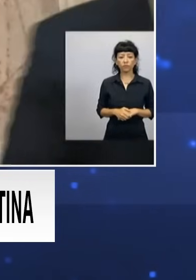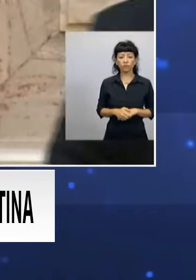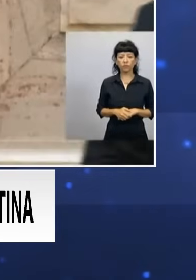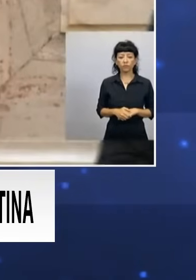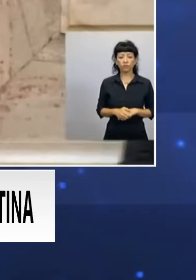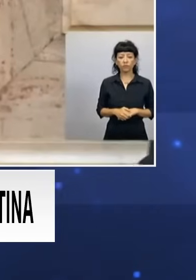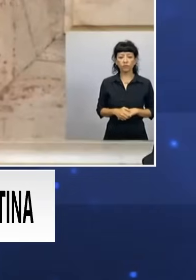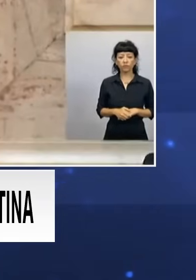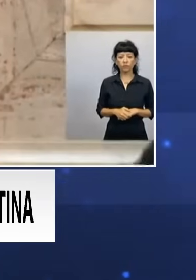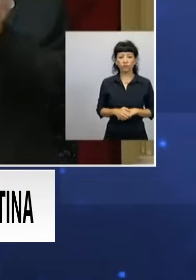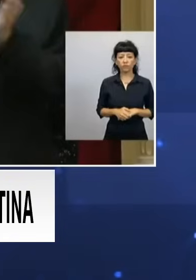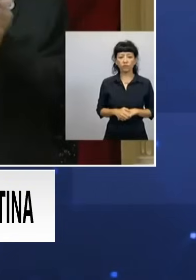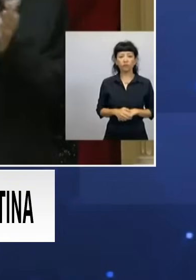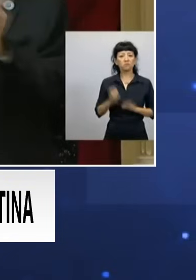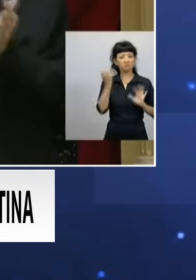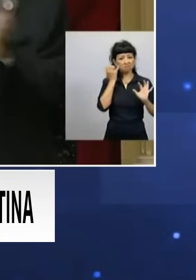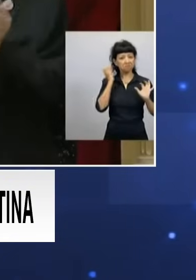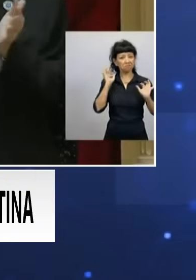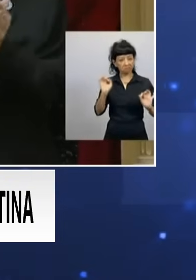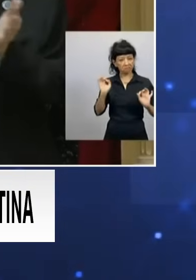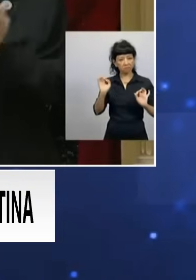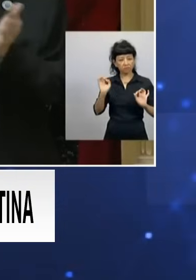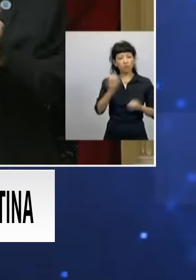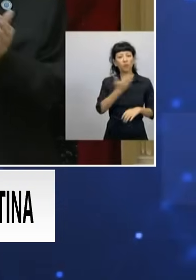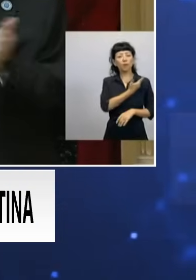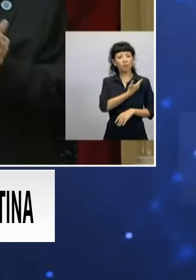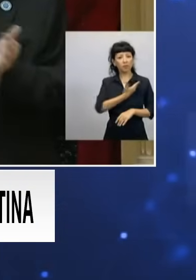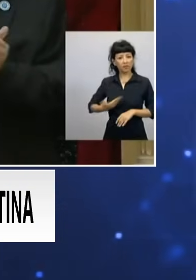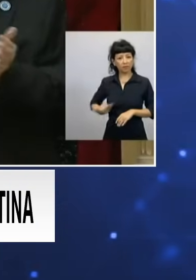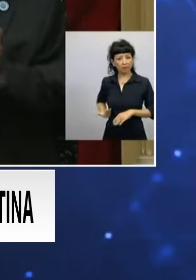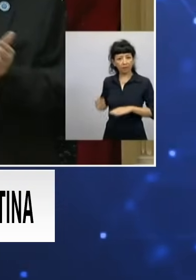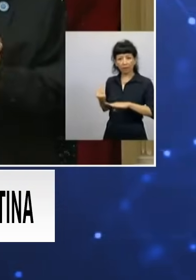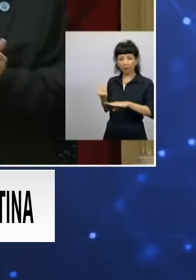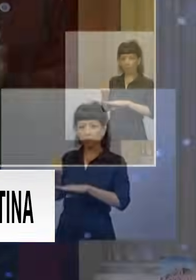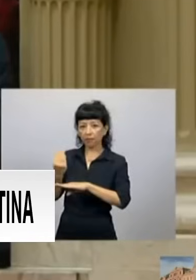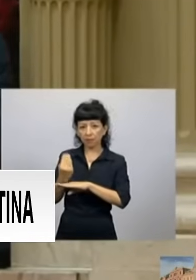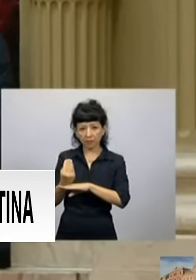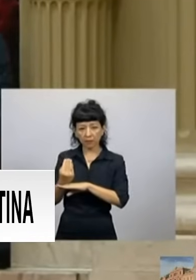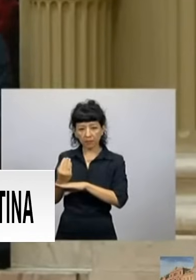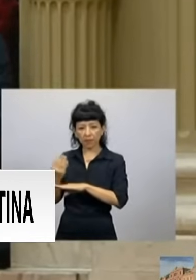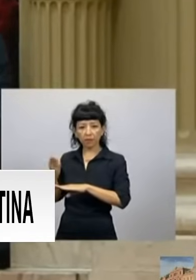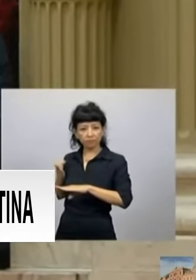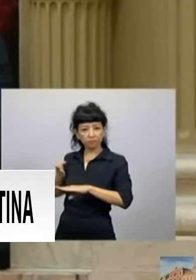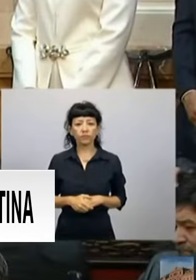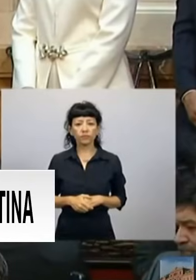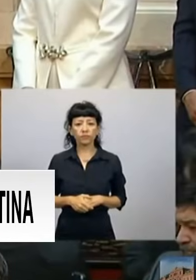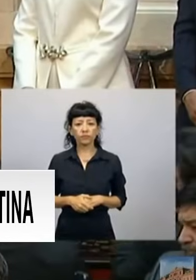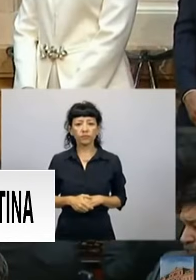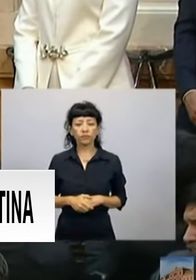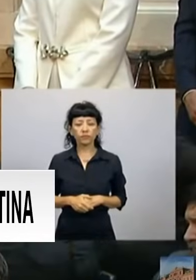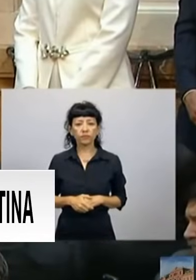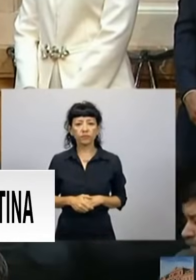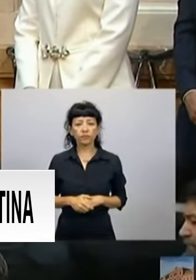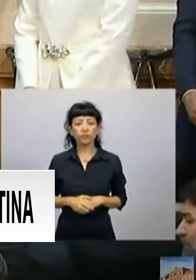esta realidad. Sí. Quisiera cerrar preguntándole una cosa, una pregunta